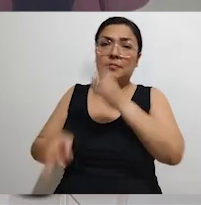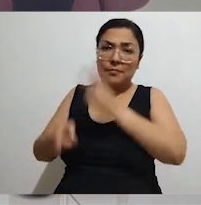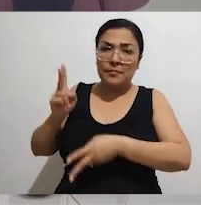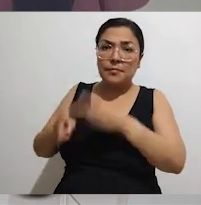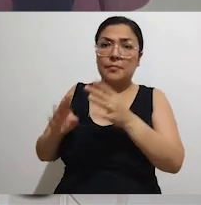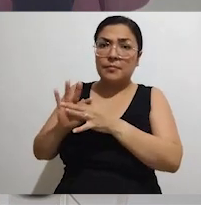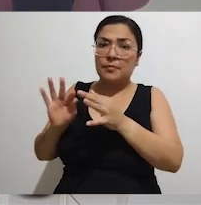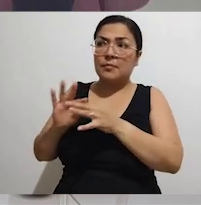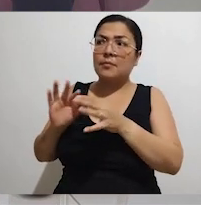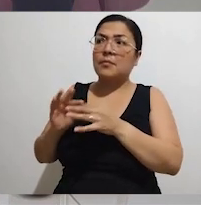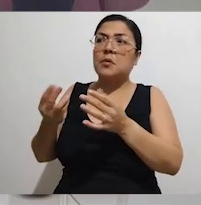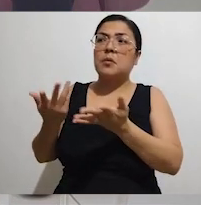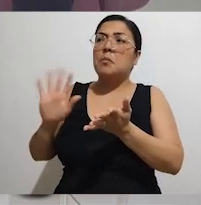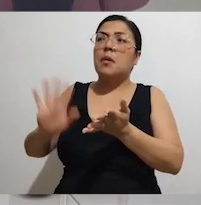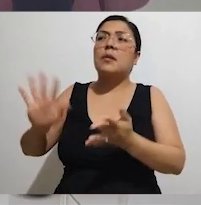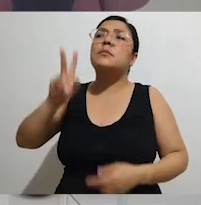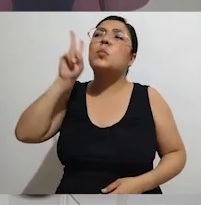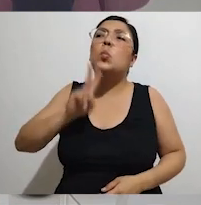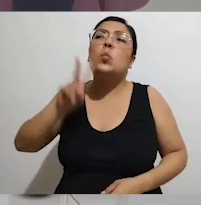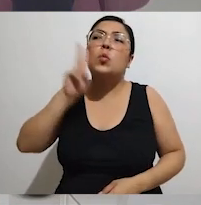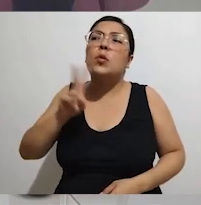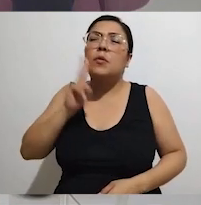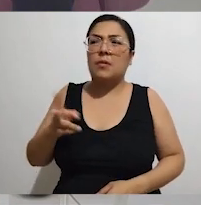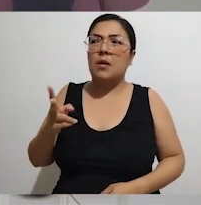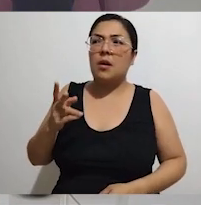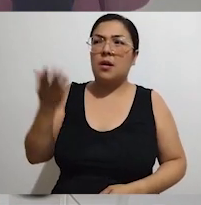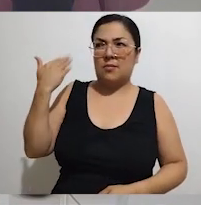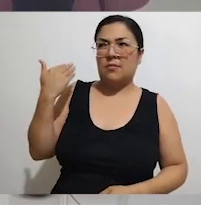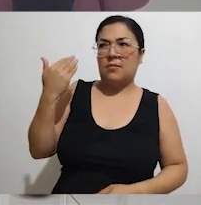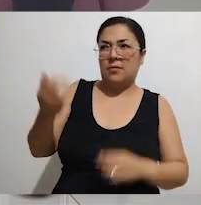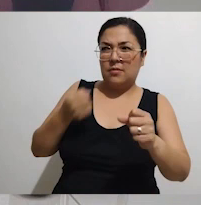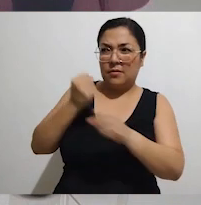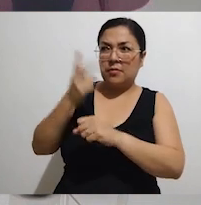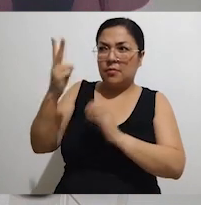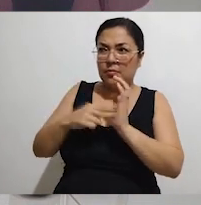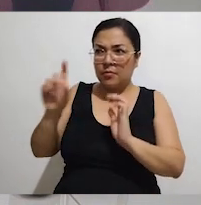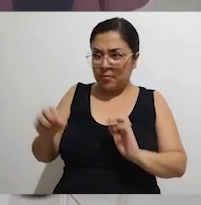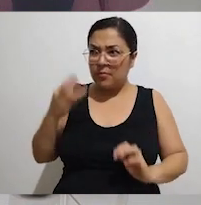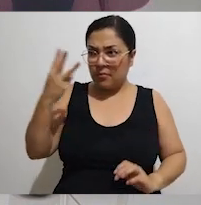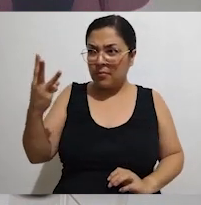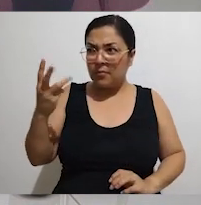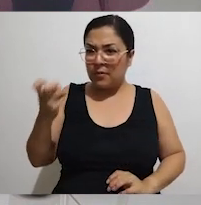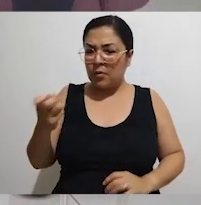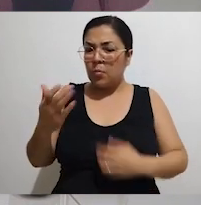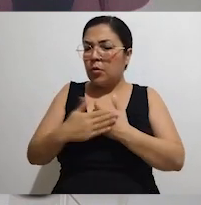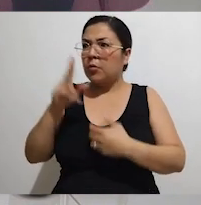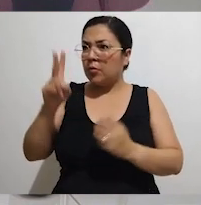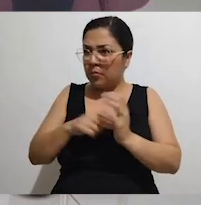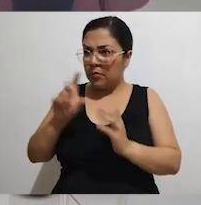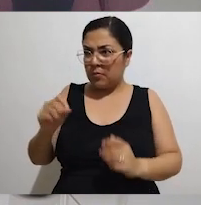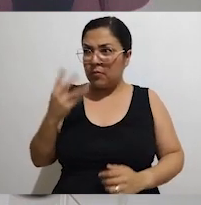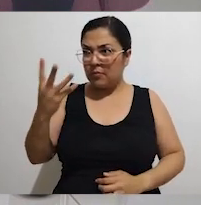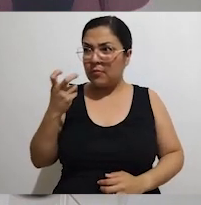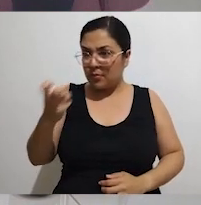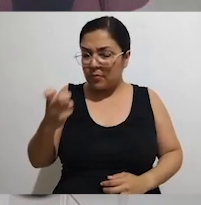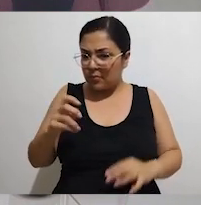algunos programas piloto que se llevaron a cabo en el 2023 de cara a una elección presidencial en 2024. Eso también